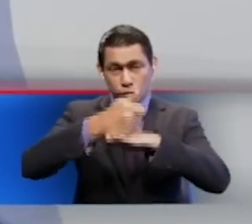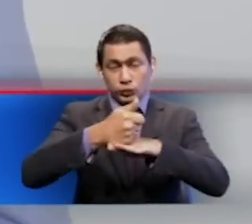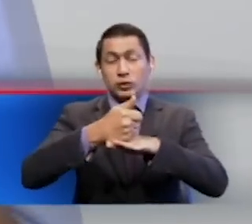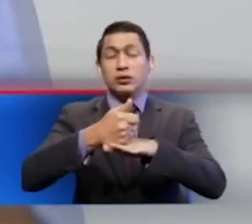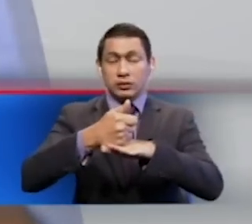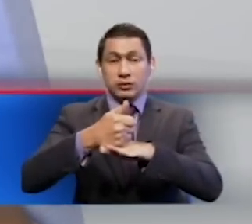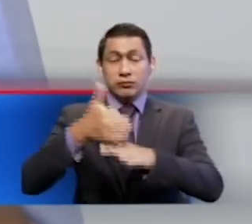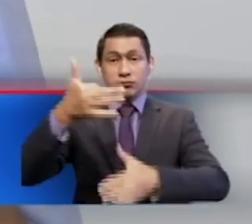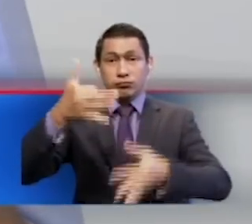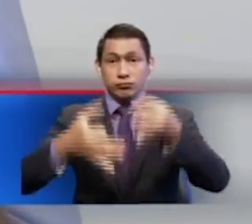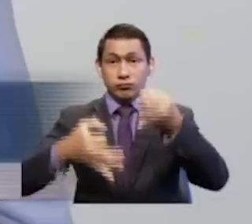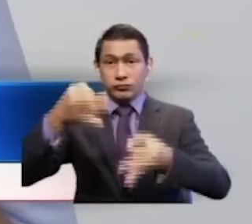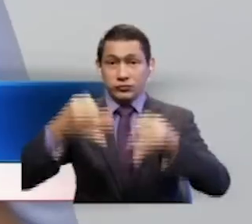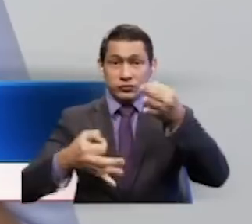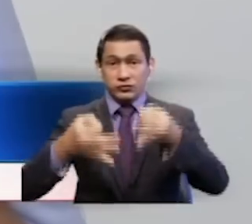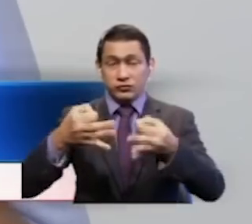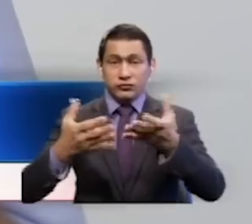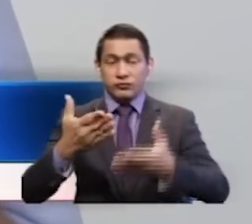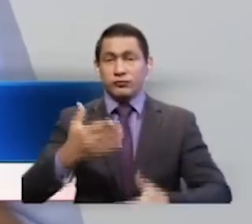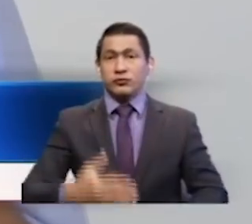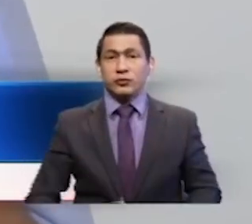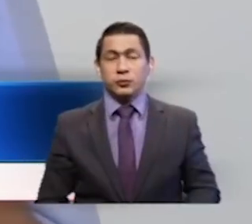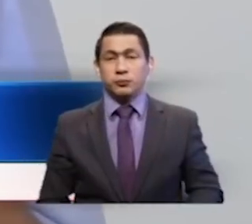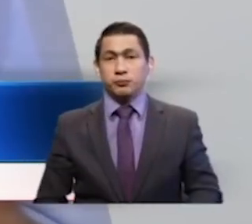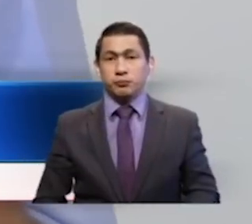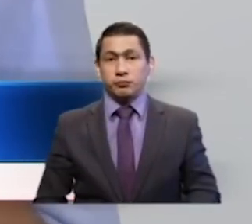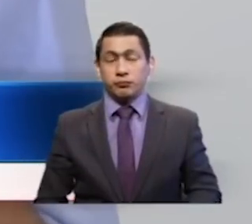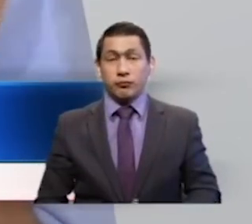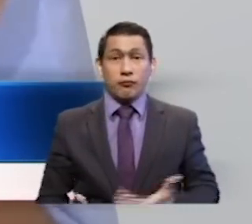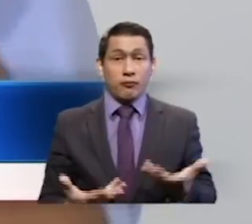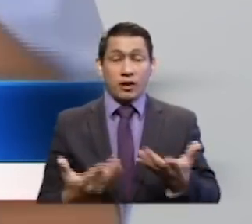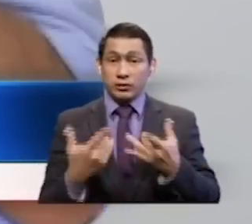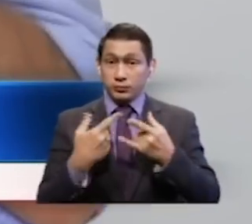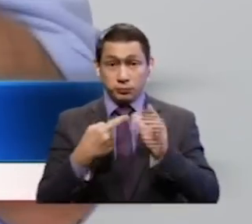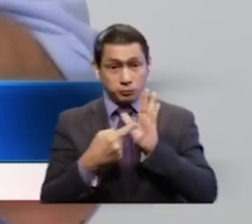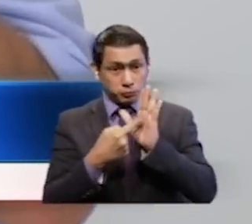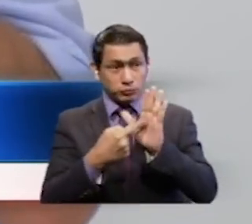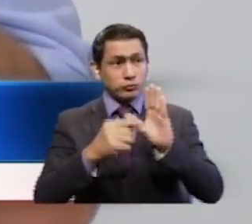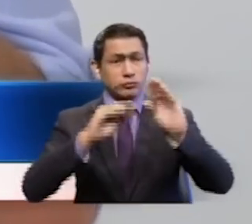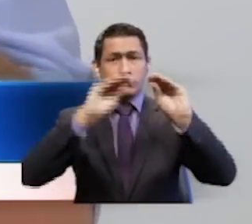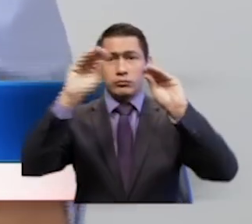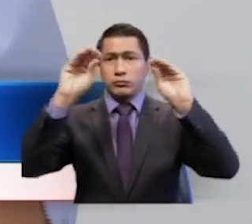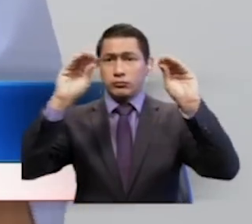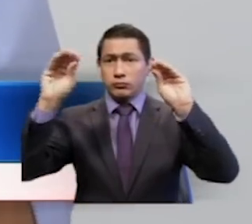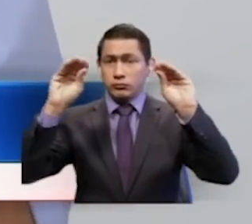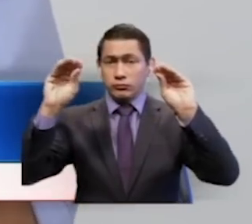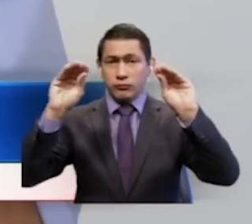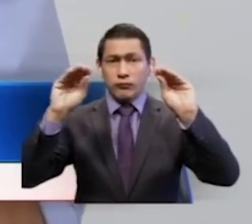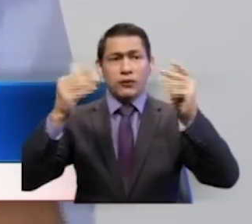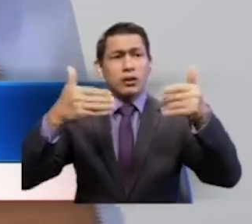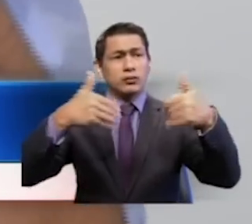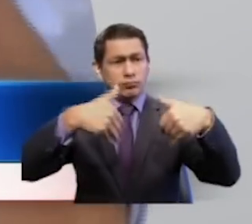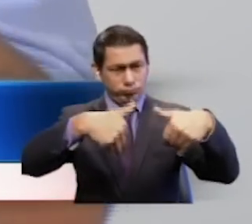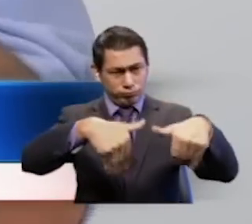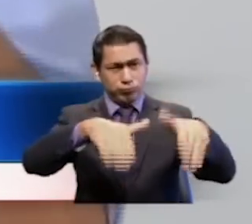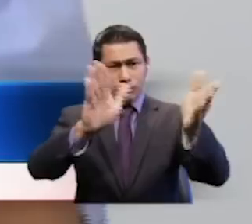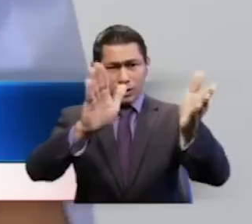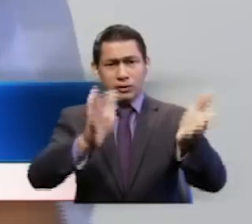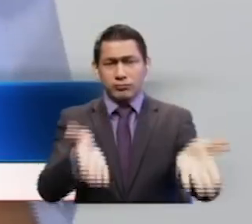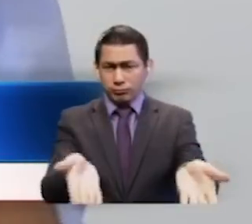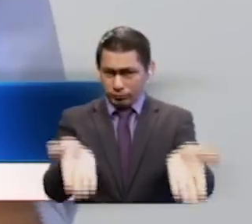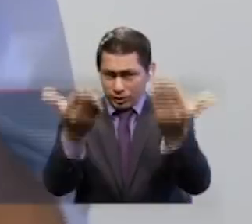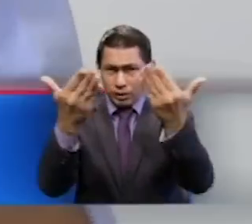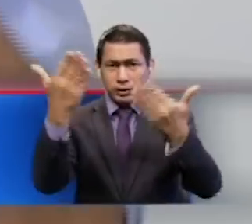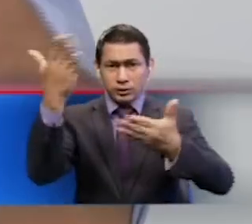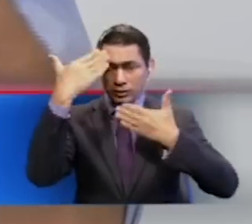la sentencia, básicamente se le está diciendo a todos los candidatos del país, hagan lo que les dé la gana en redes sociales, no